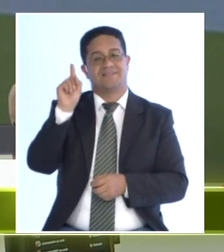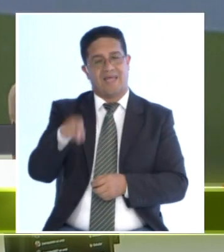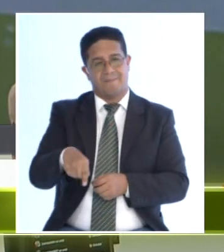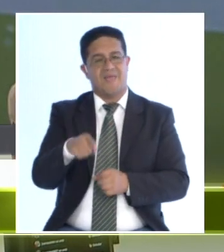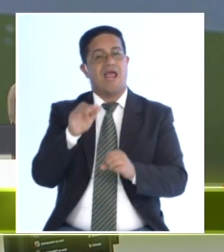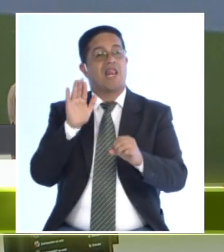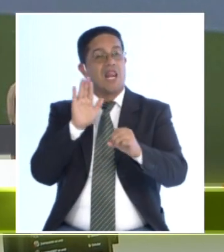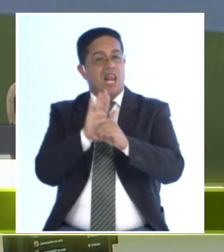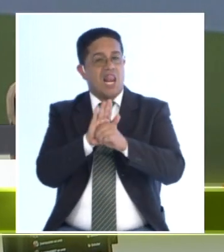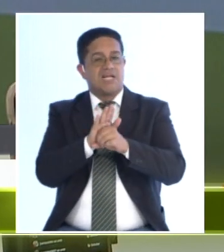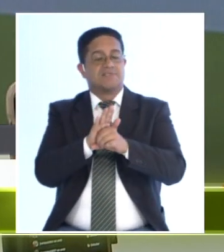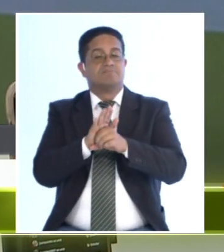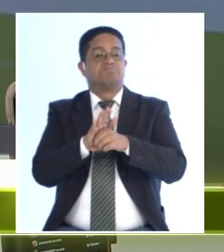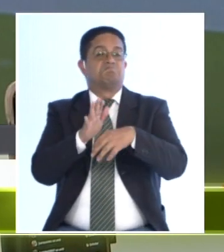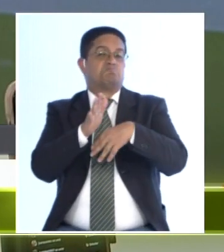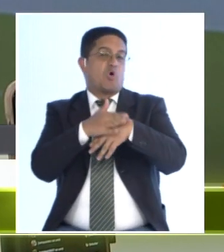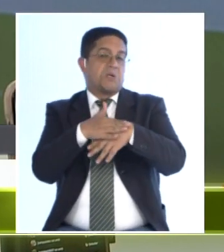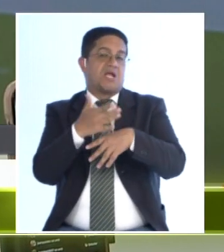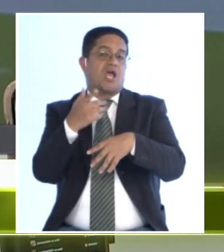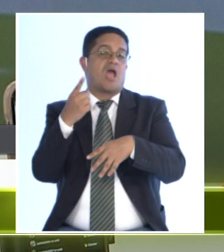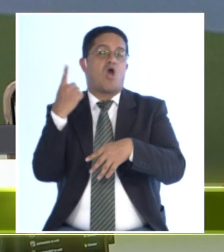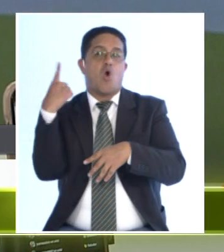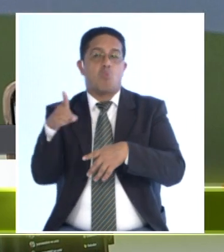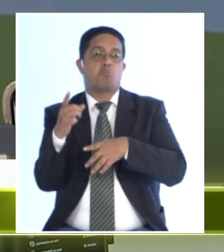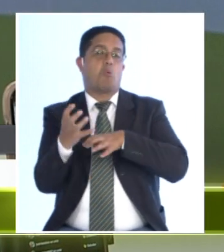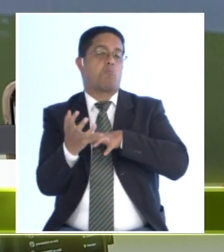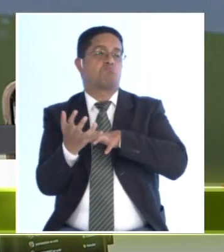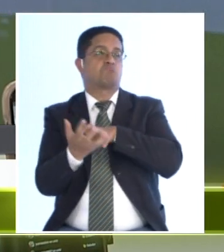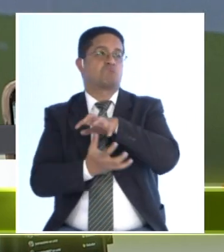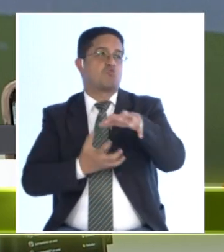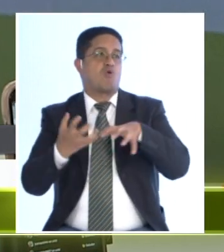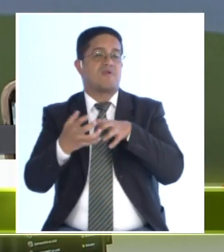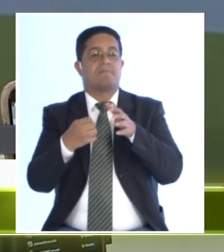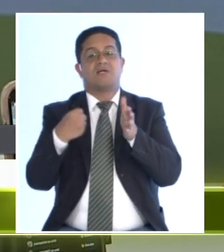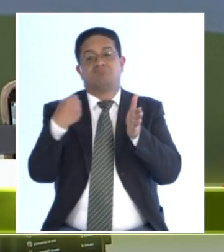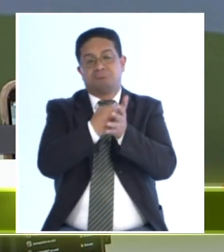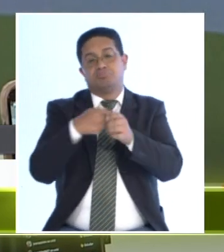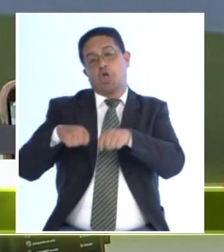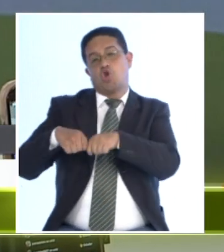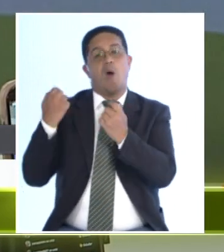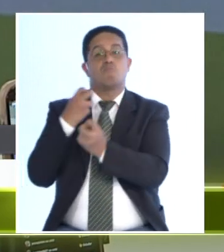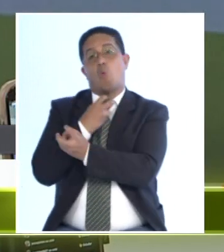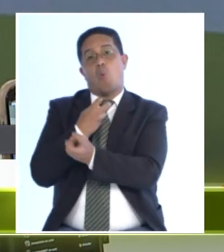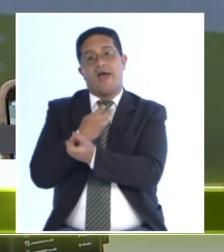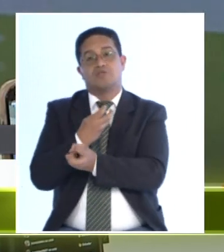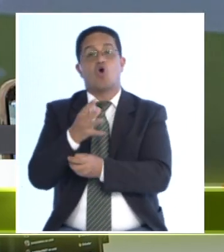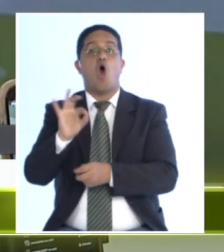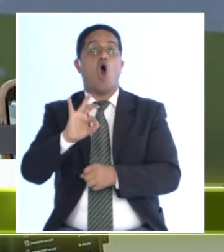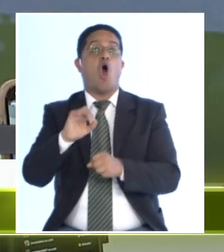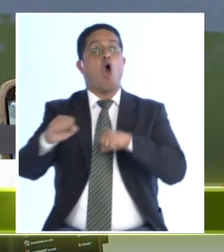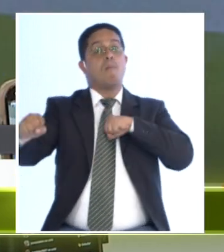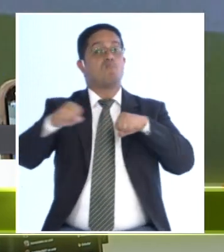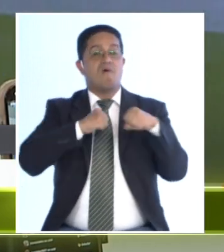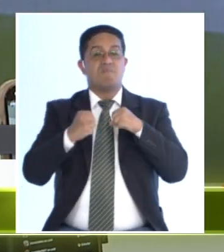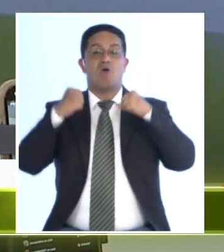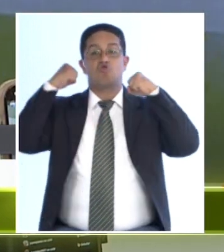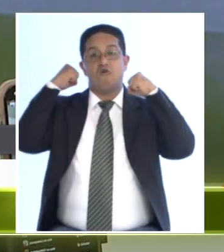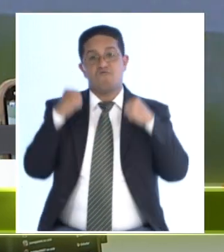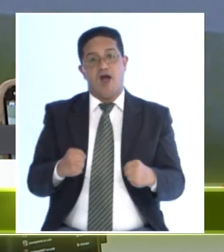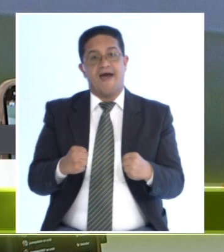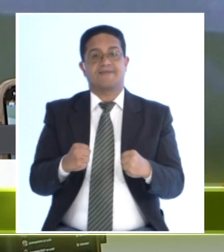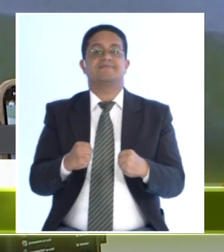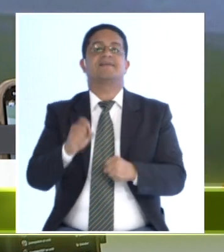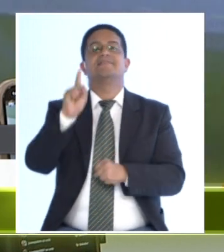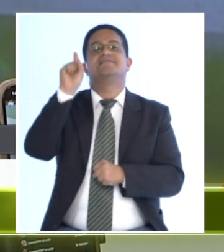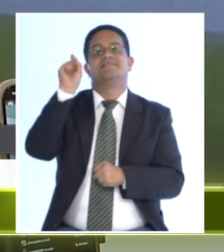vasculares que son de origen traumático, es decir, que son originadas por una fractura o por algún movimiento fuerte, ¿ok?